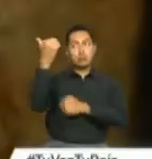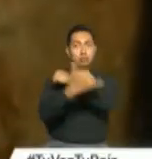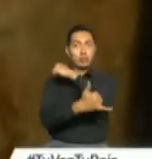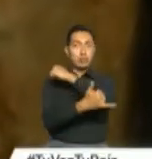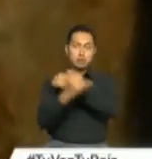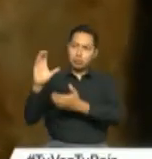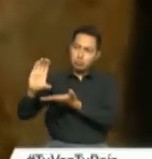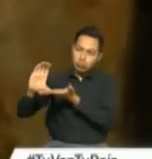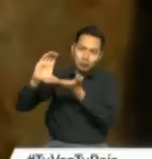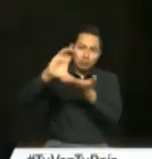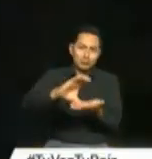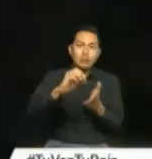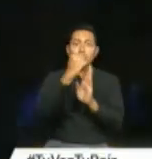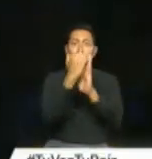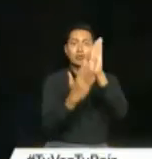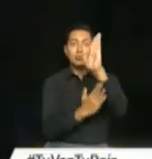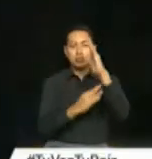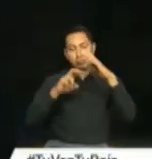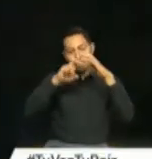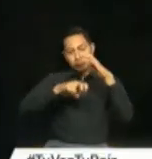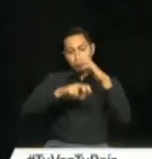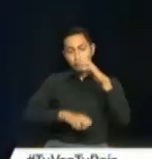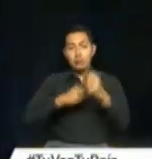de minería industrial en el periodo